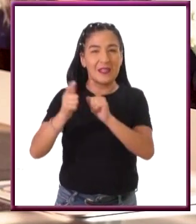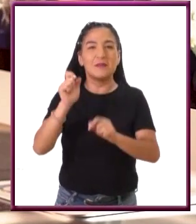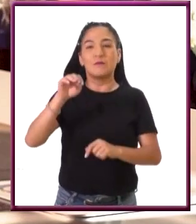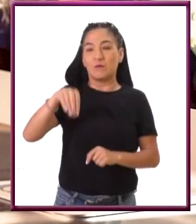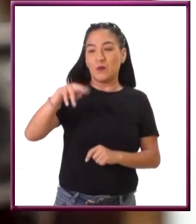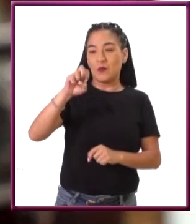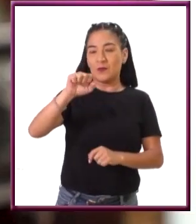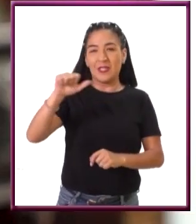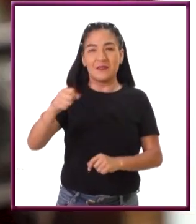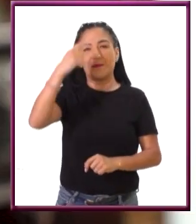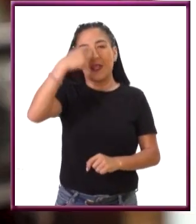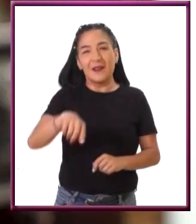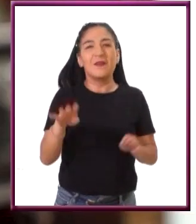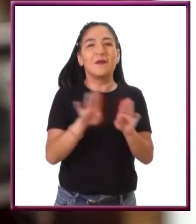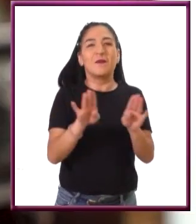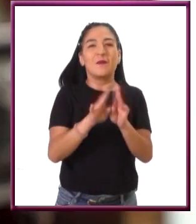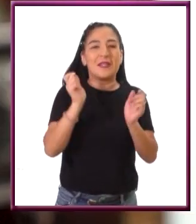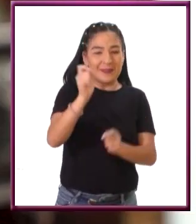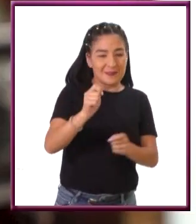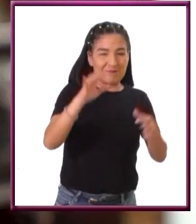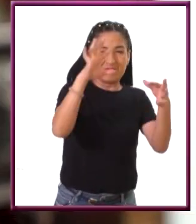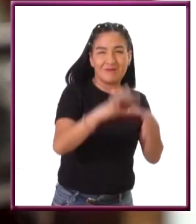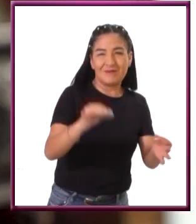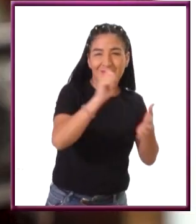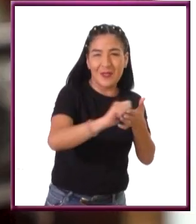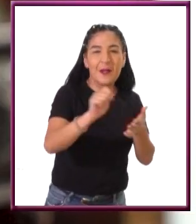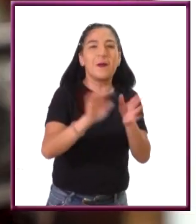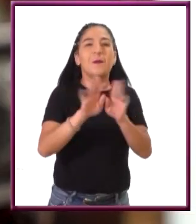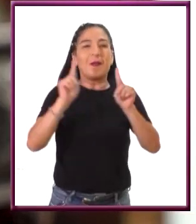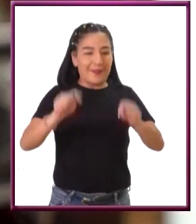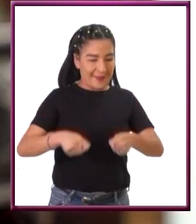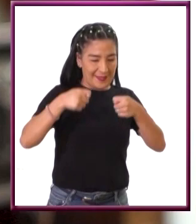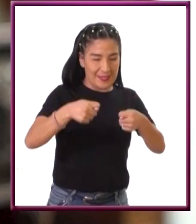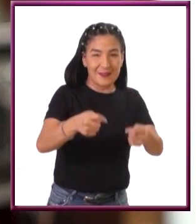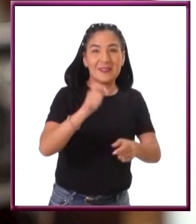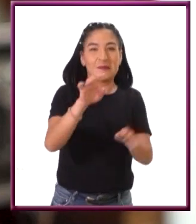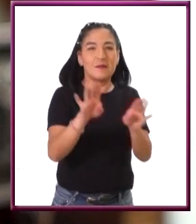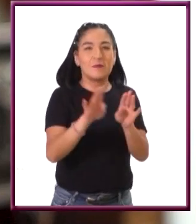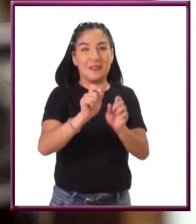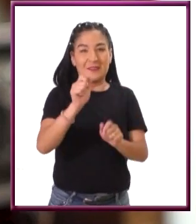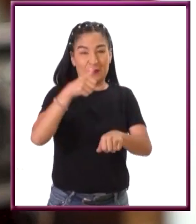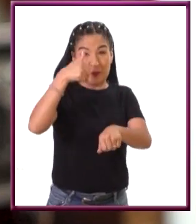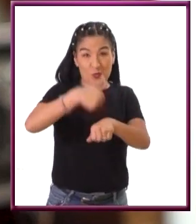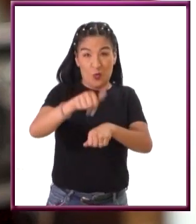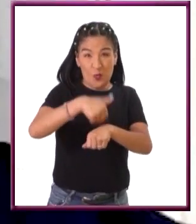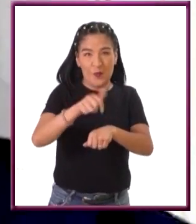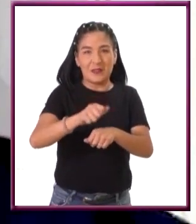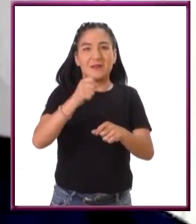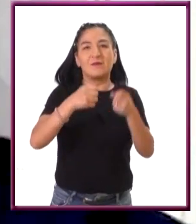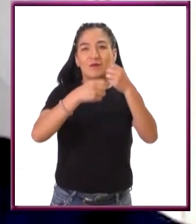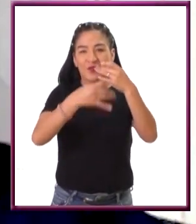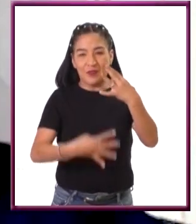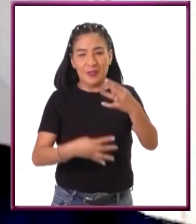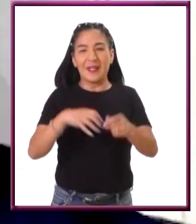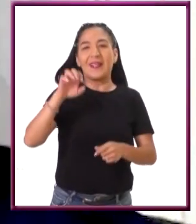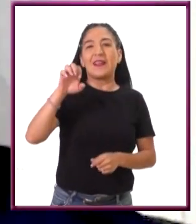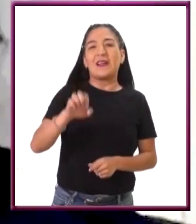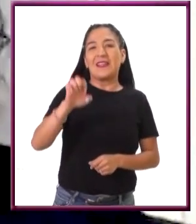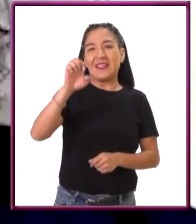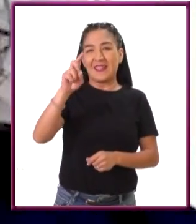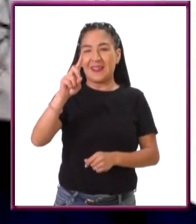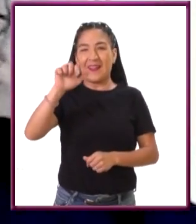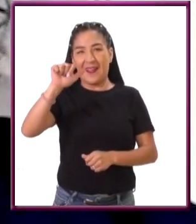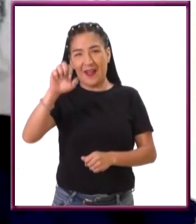a la musa al comenzar a recitar era como una tradición, ¿no? Los poemas homéricos, como la Ilíada y la